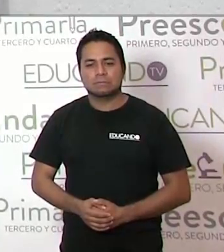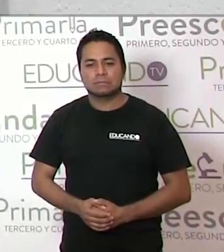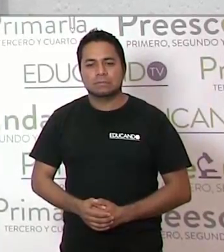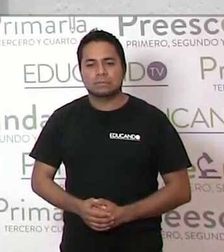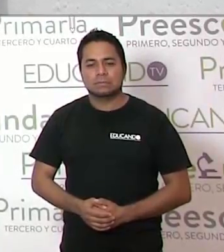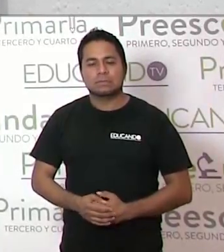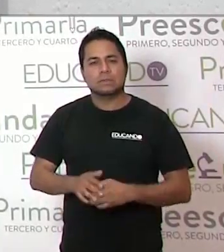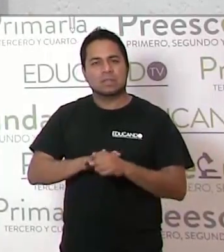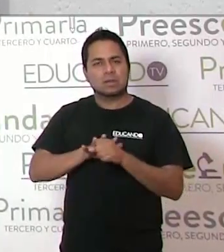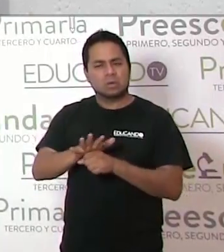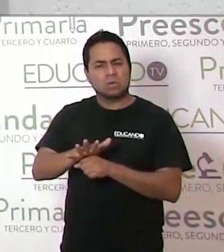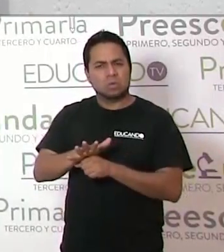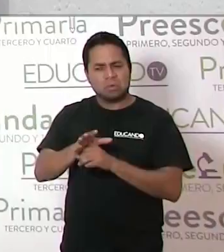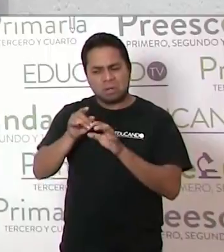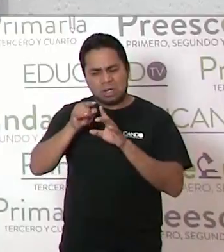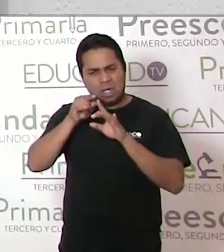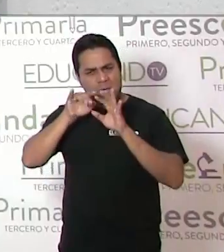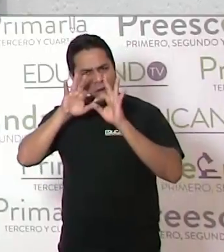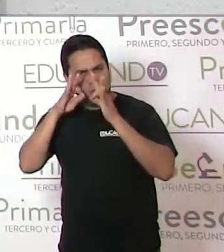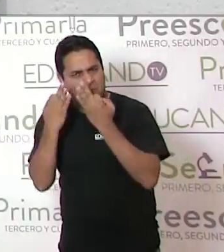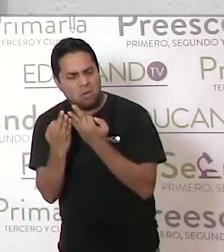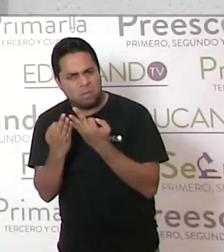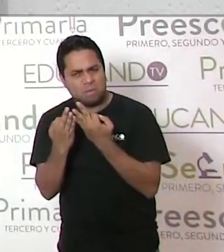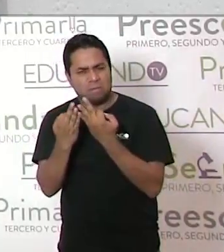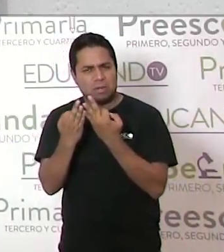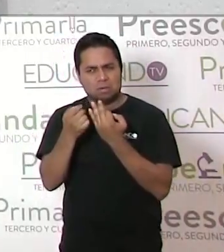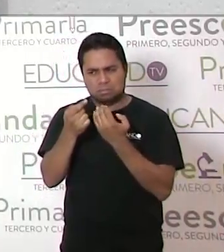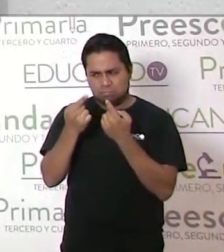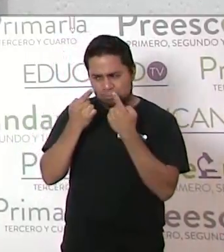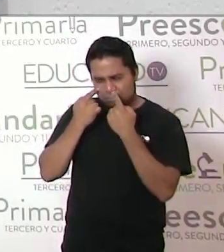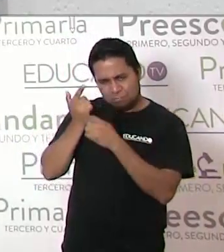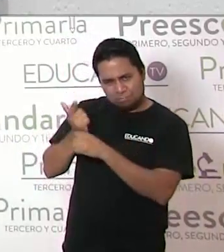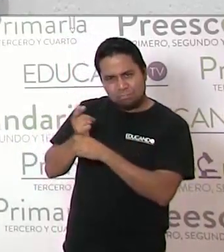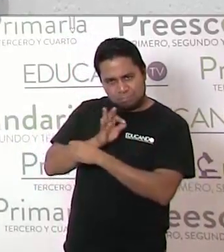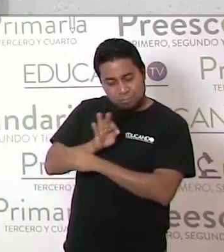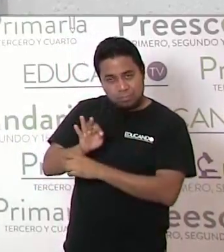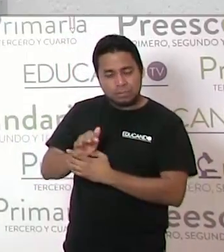¿Qué cuerpo se genera? ¿Logras ver?